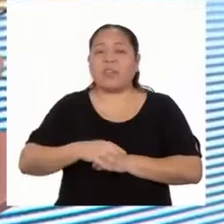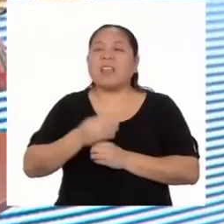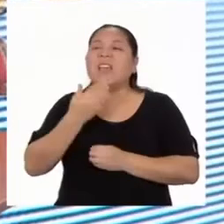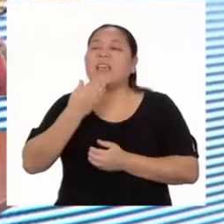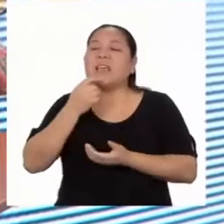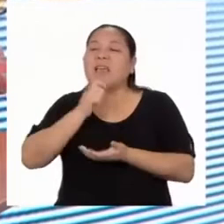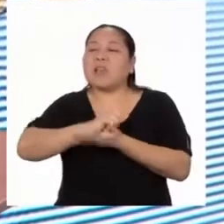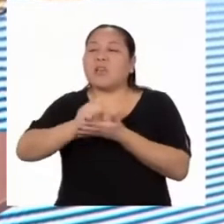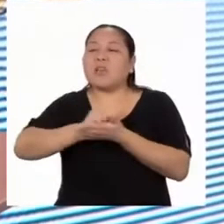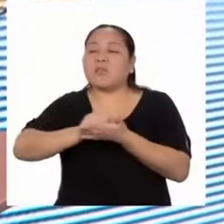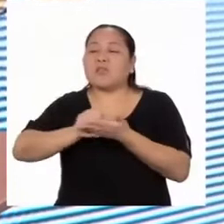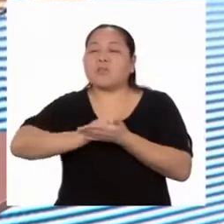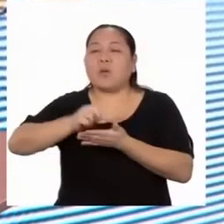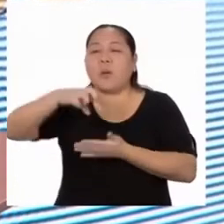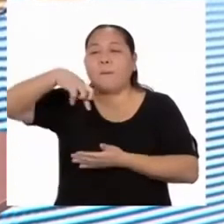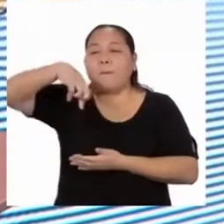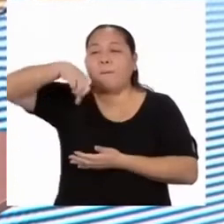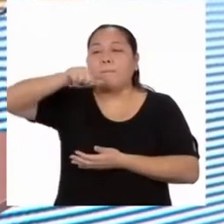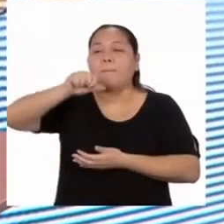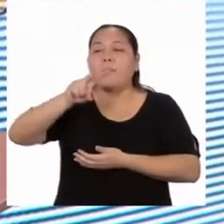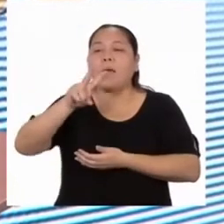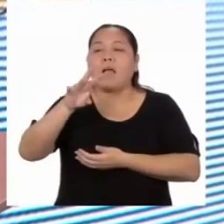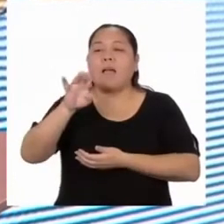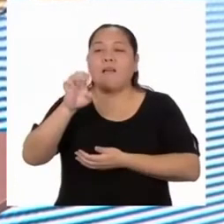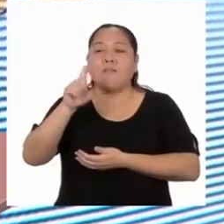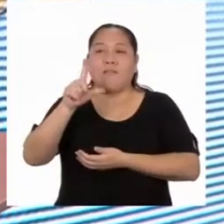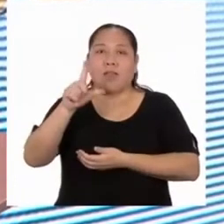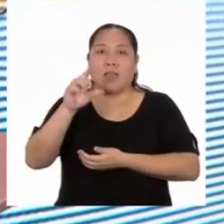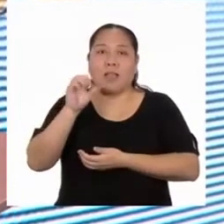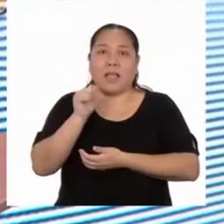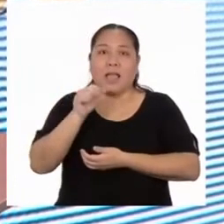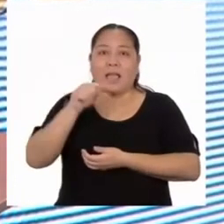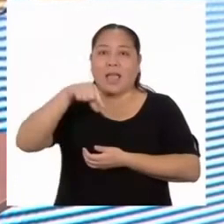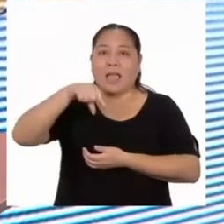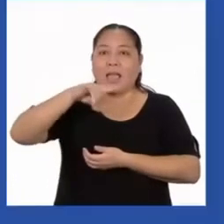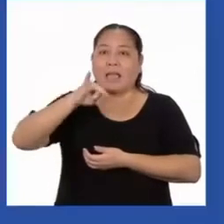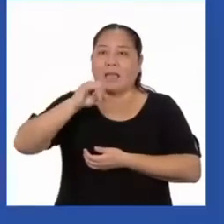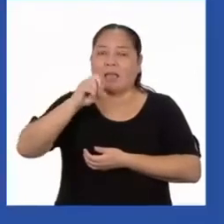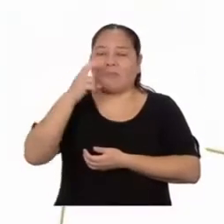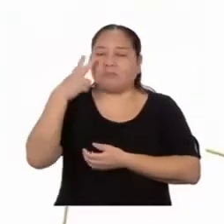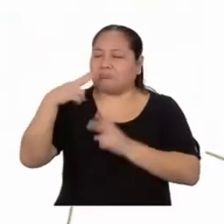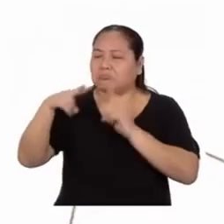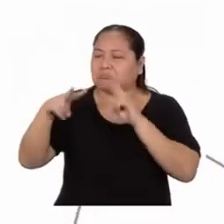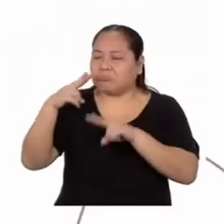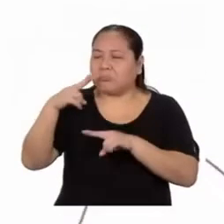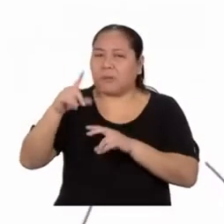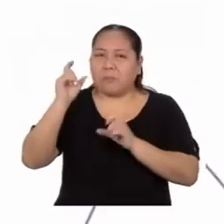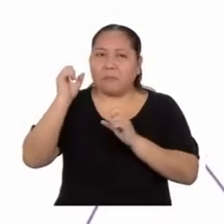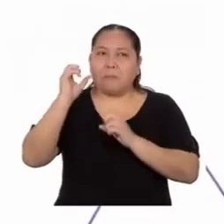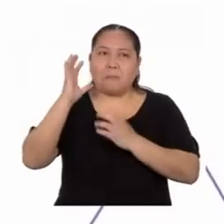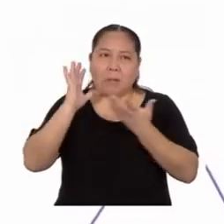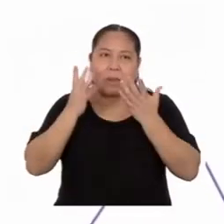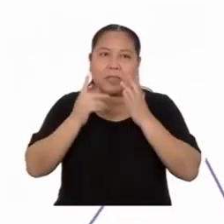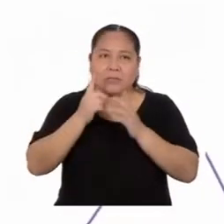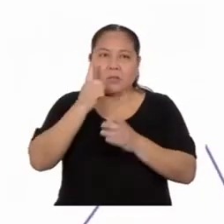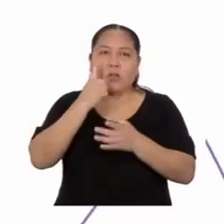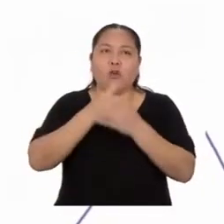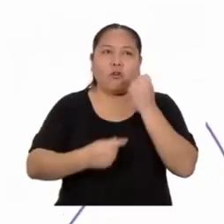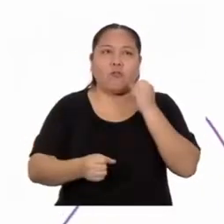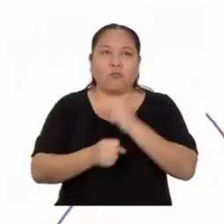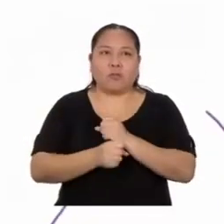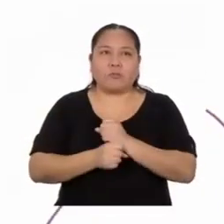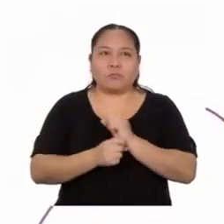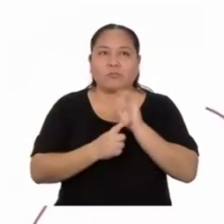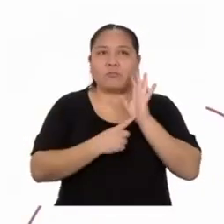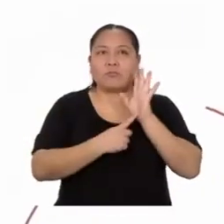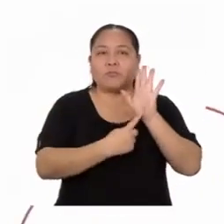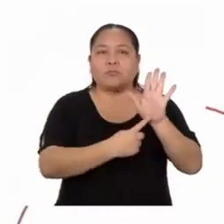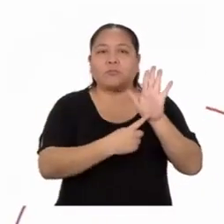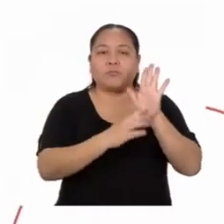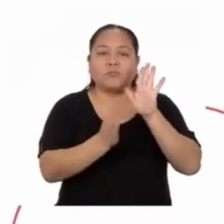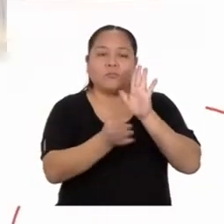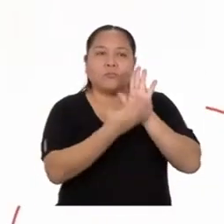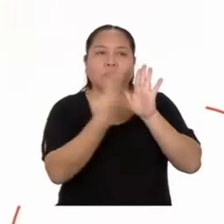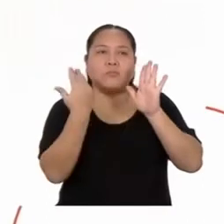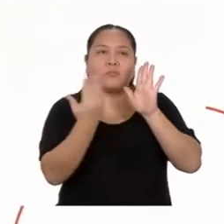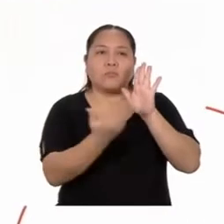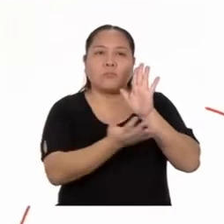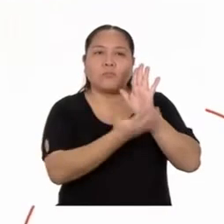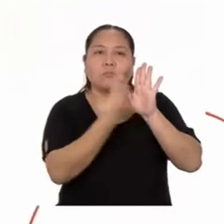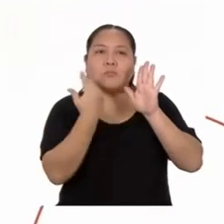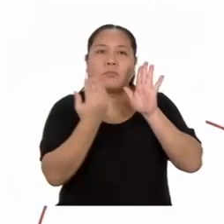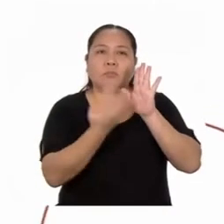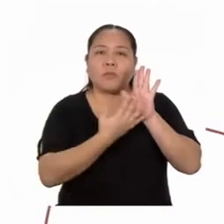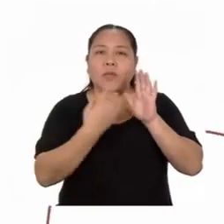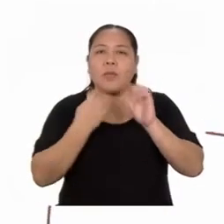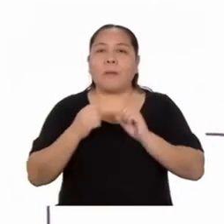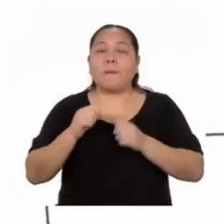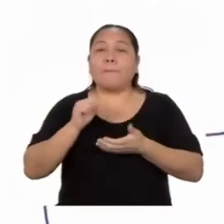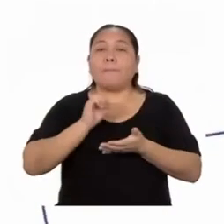Aquino. ¡Excelente! Se ve que es una fuente confiable. Les comparto en pantalla las páginas 29